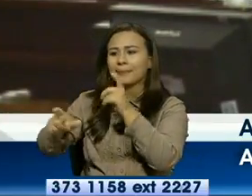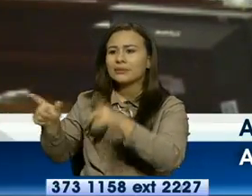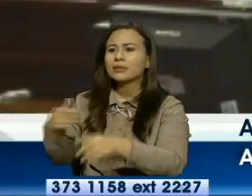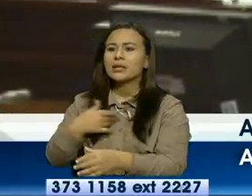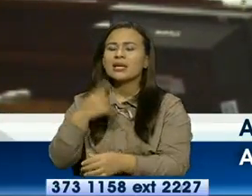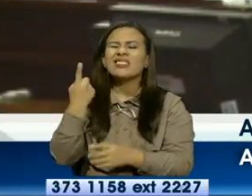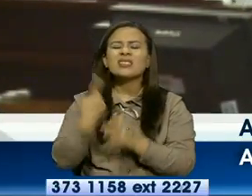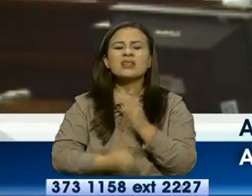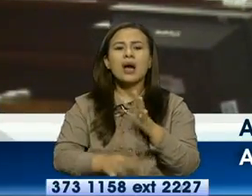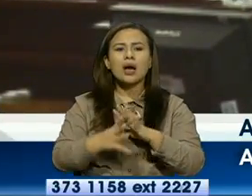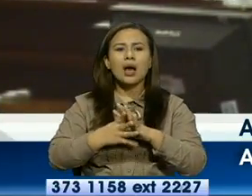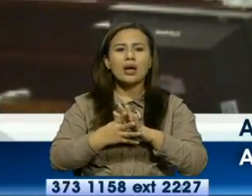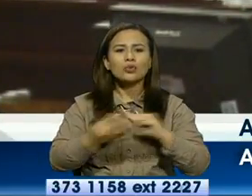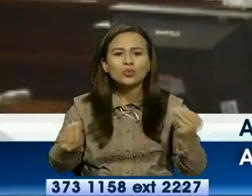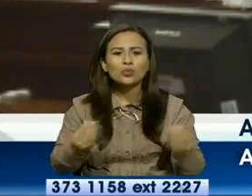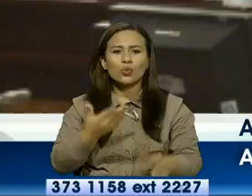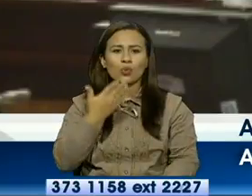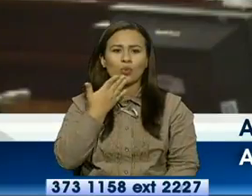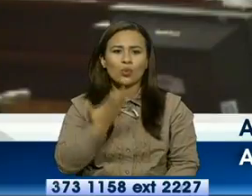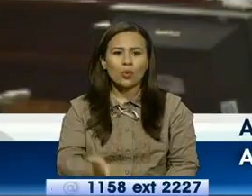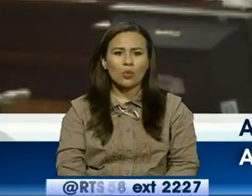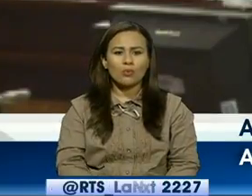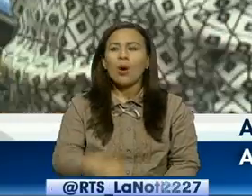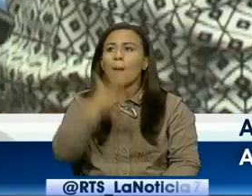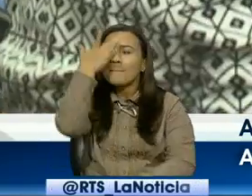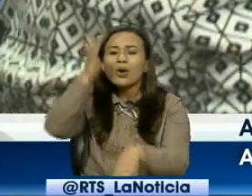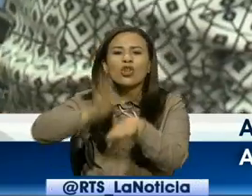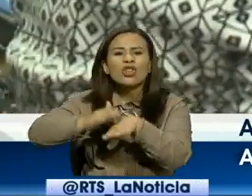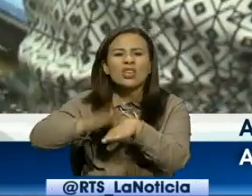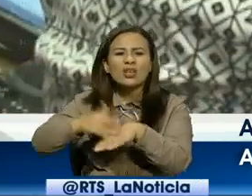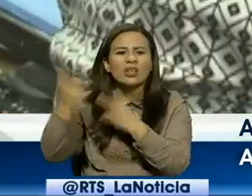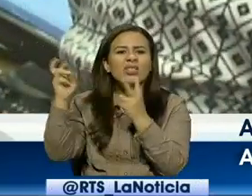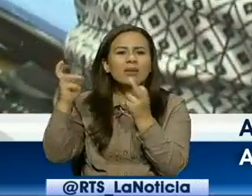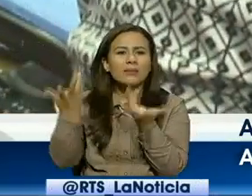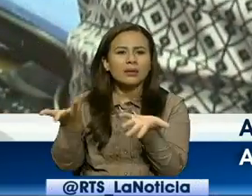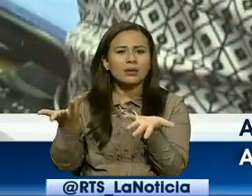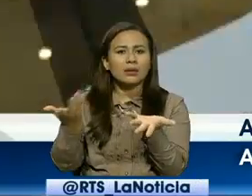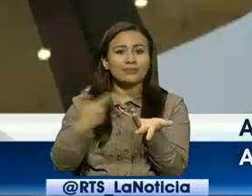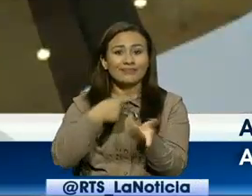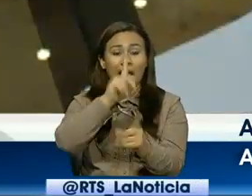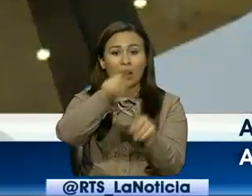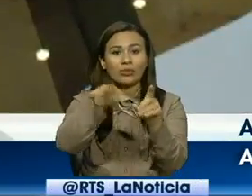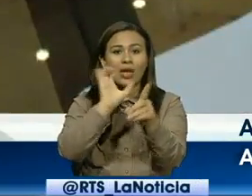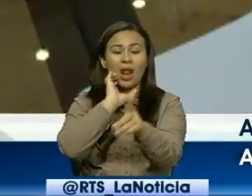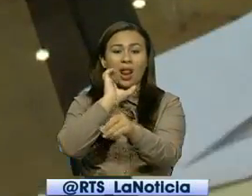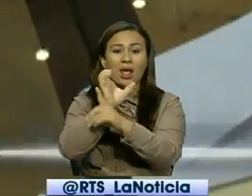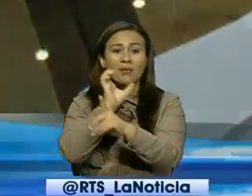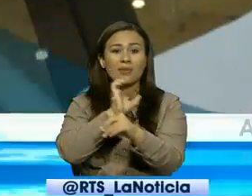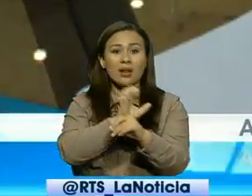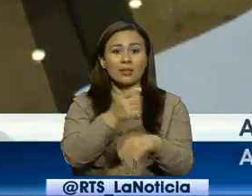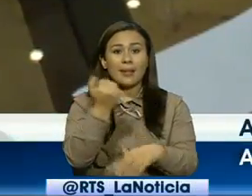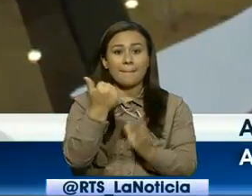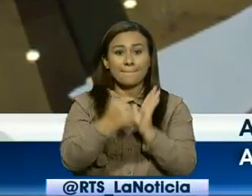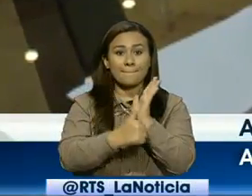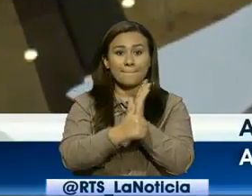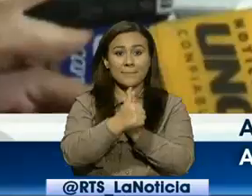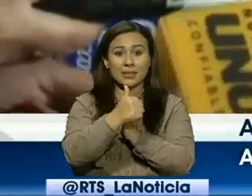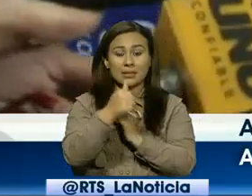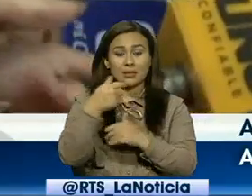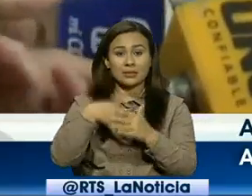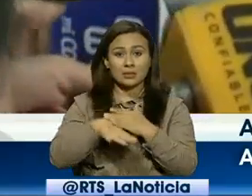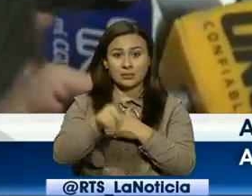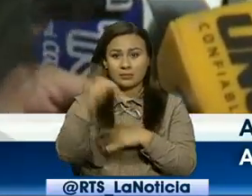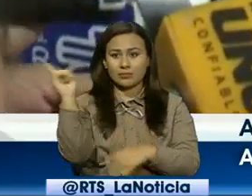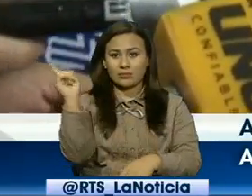diagnóstico. ¿Cuáles son las causas? Pero acá habían reclamos, pues este miércoles el ministro del Interior acudió a la asamblea